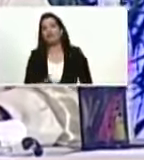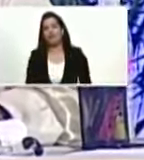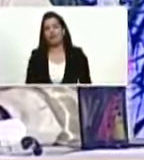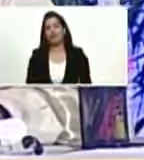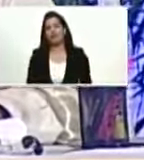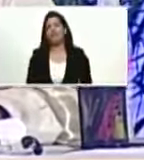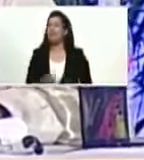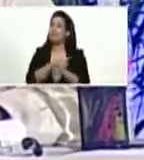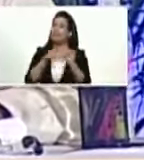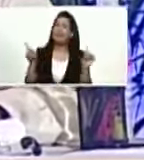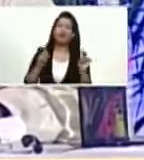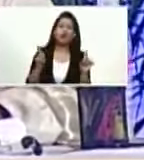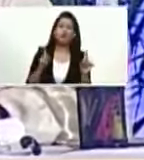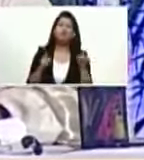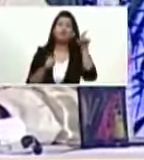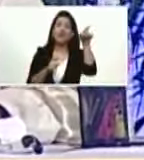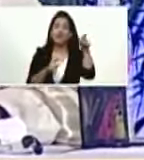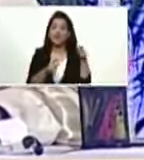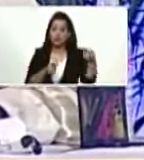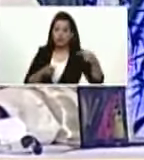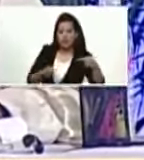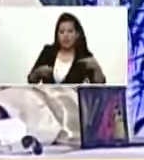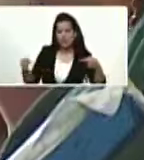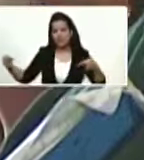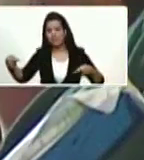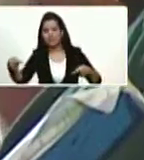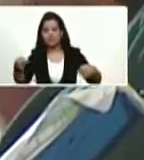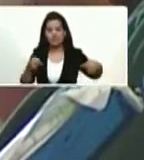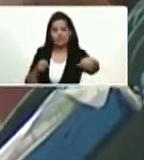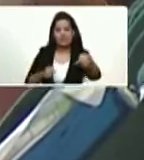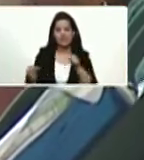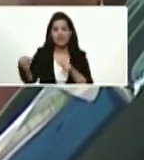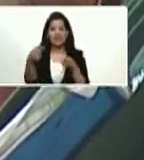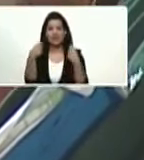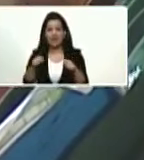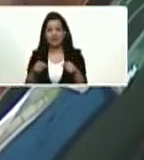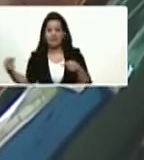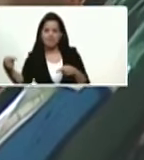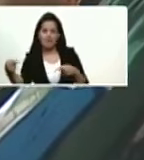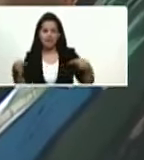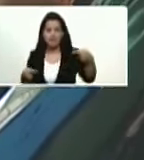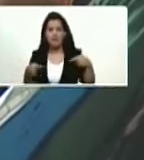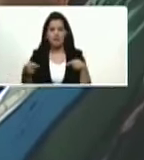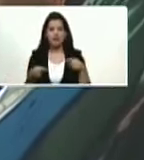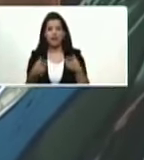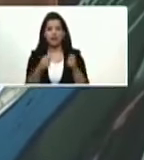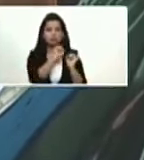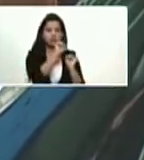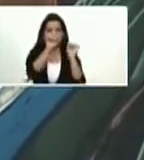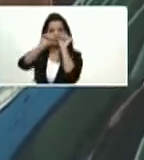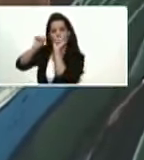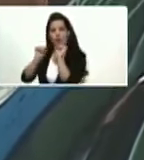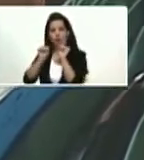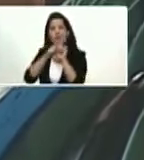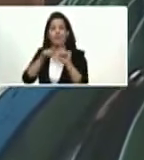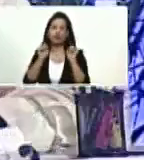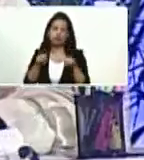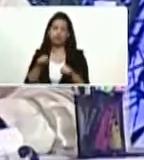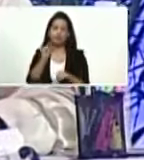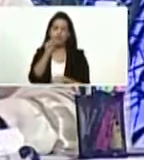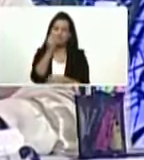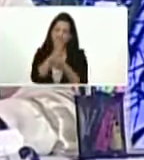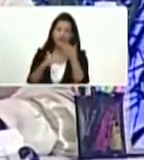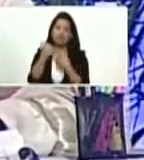pero no pueden por un lado ni pueden por el otro, pero hacen daño. Me contaba el presidente Evo Morales algo que yo no